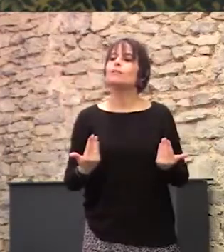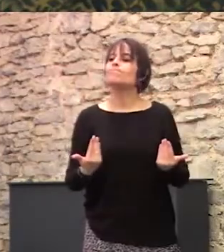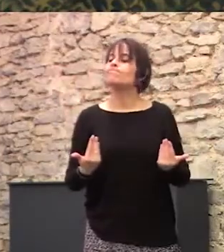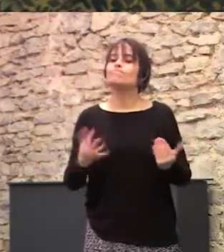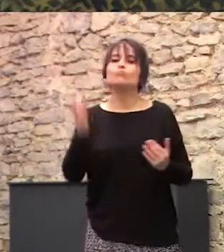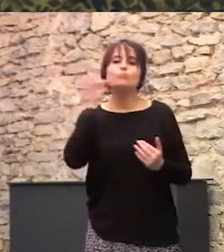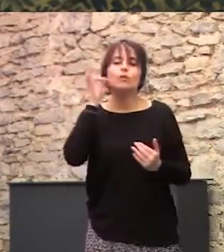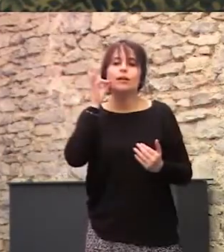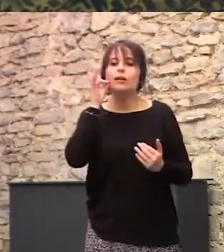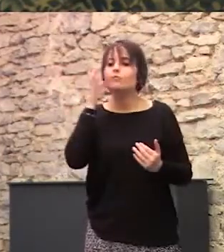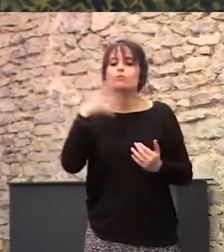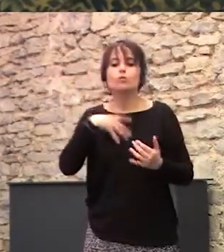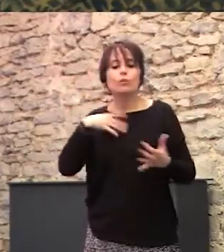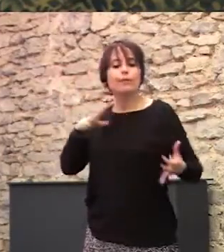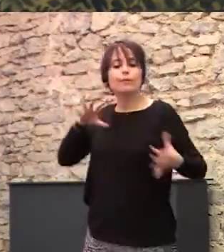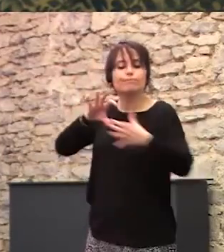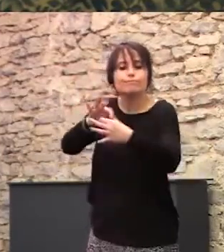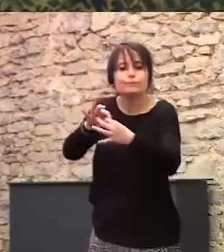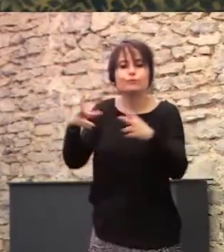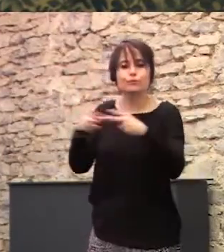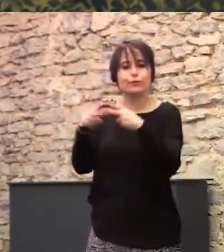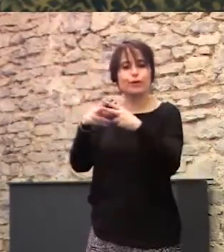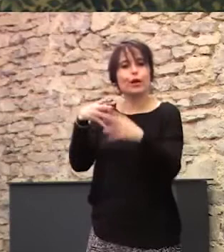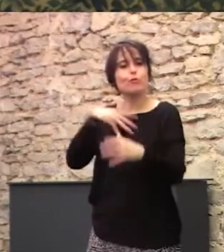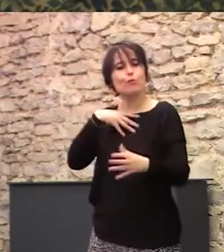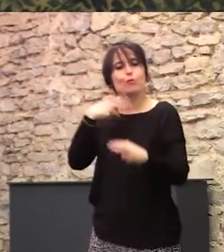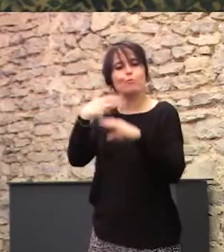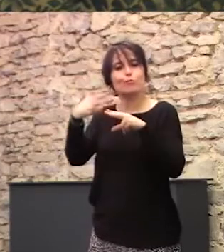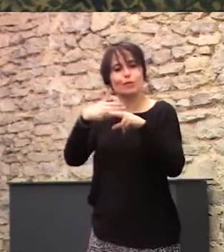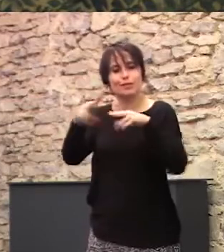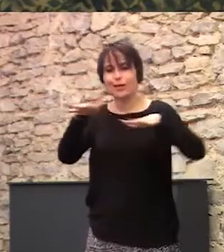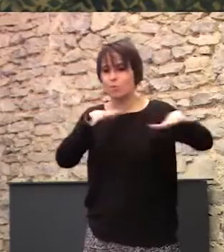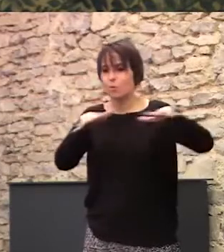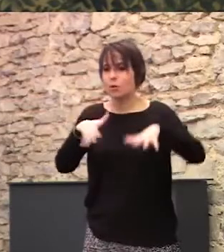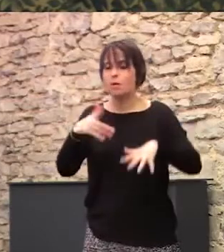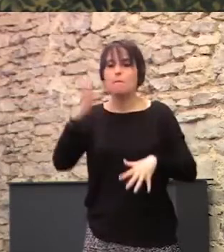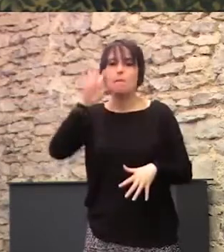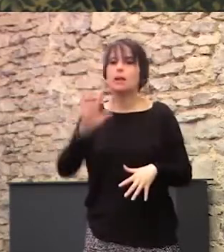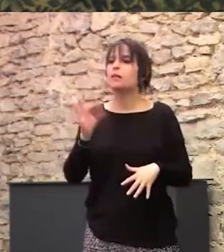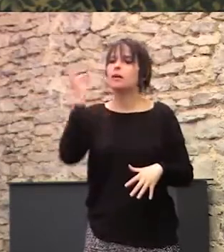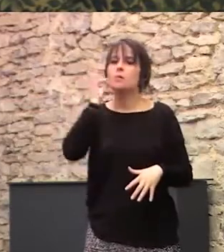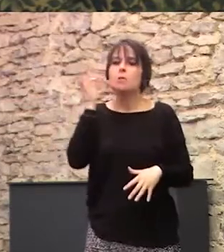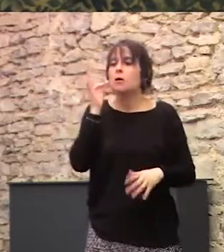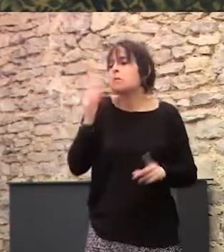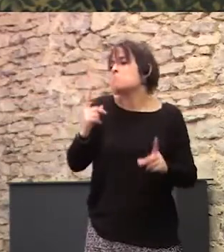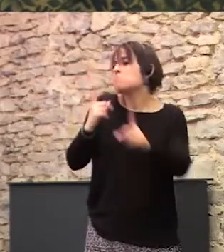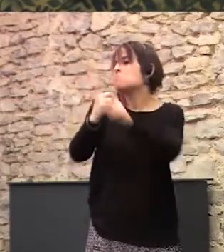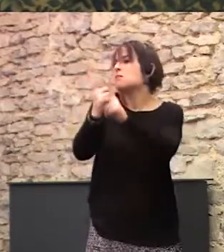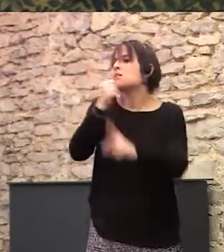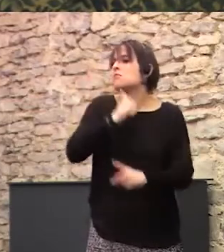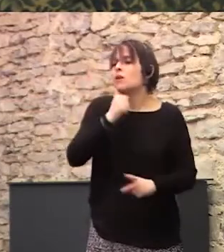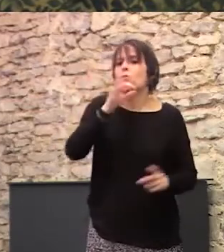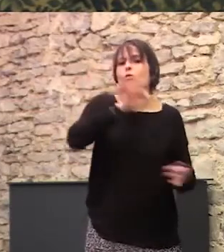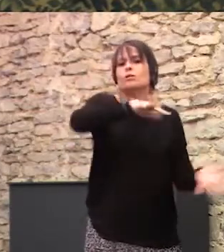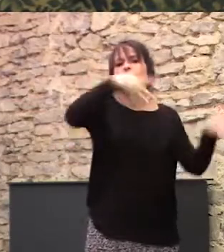de articulación social ni política. Mujeres como que no están resistiendo, mujeres que no tienen capacidad de